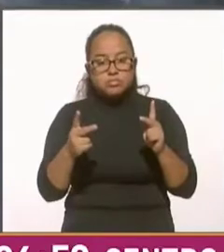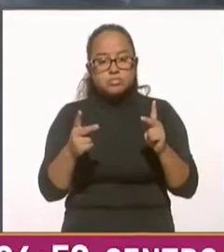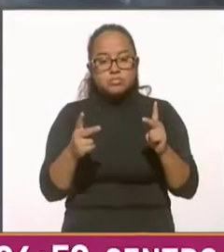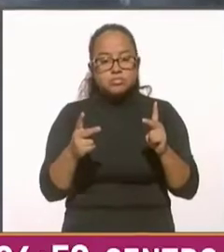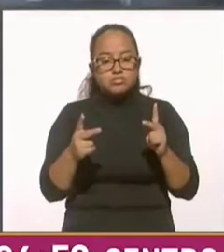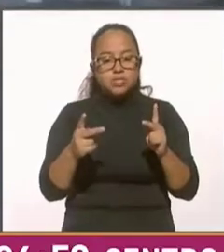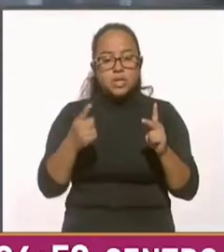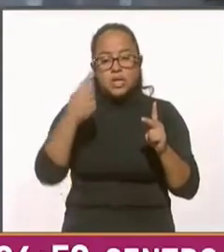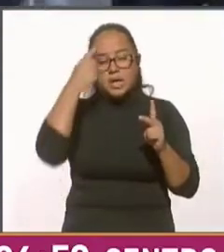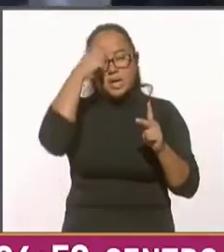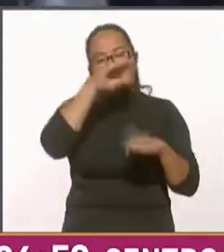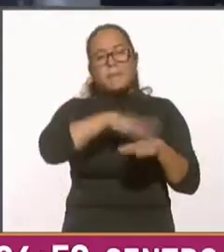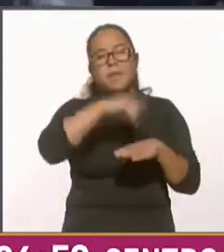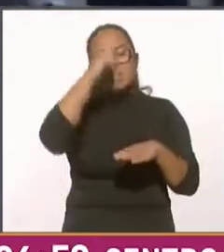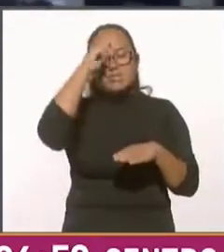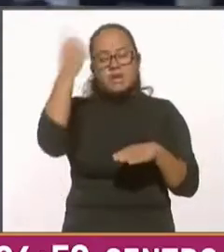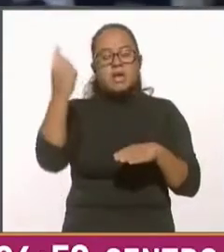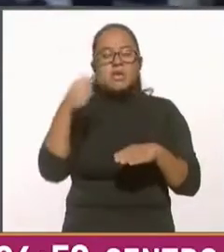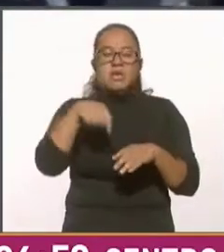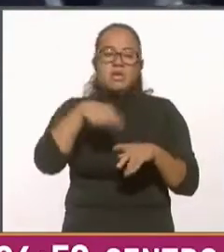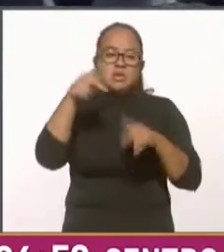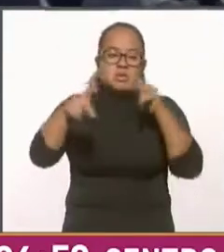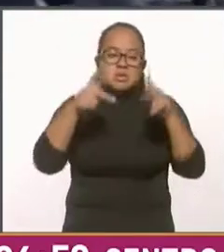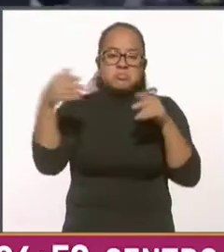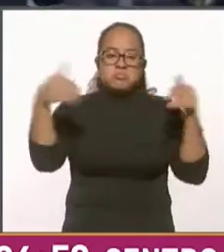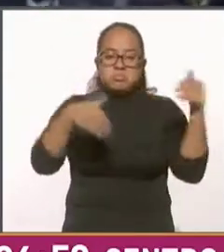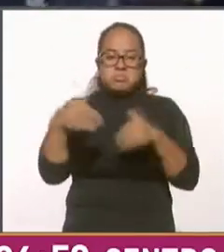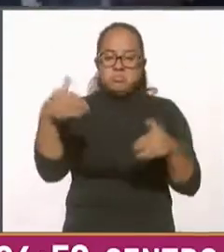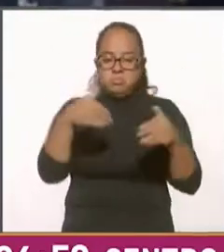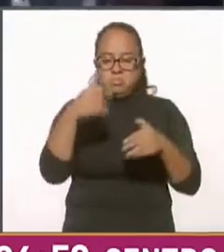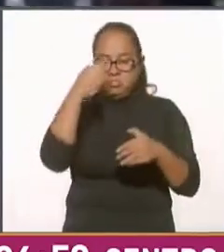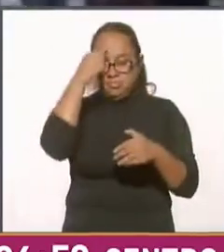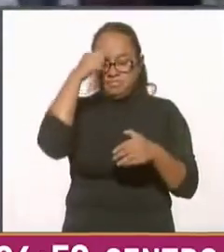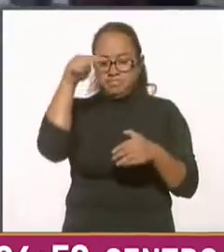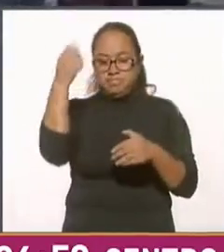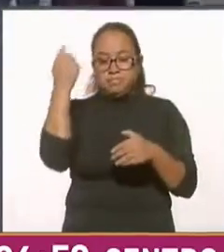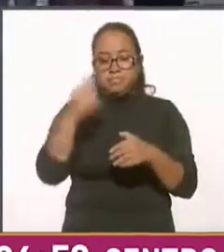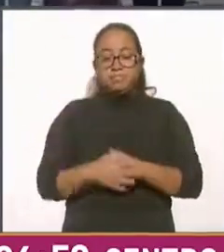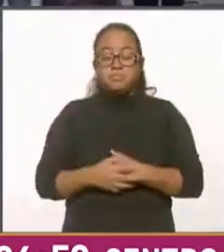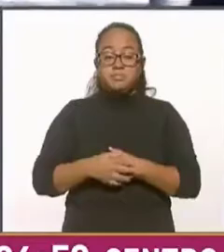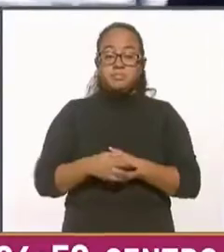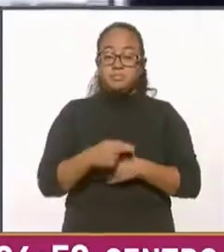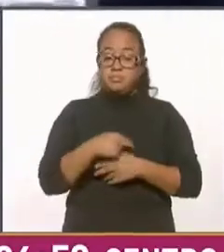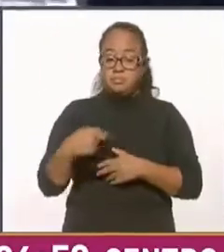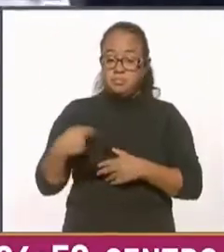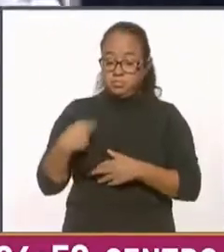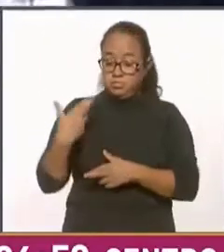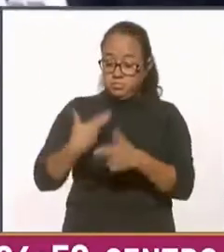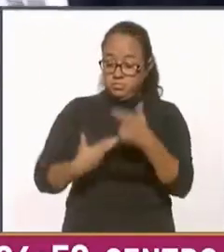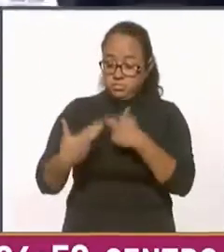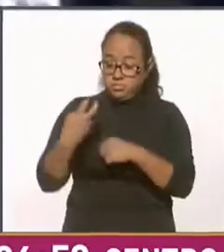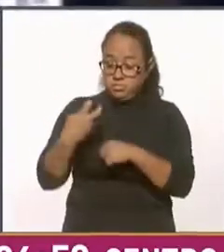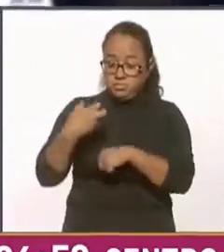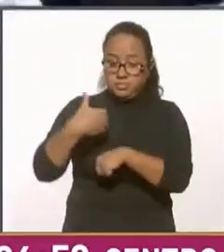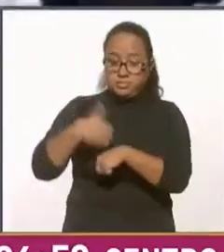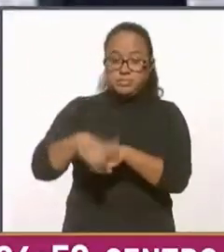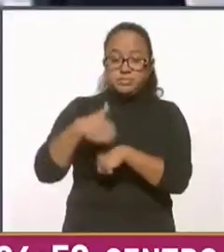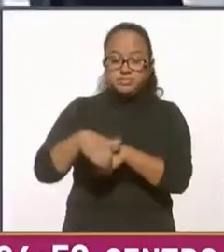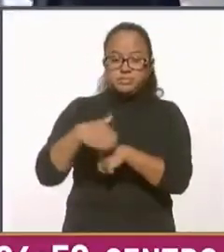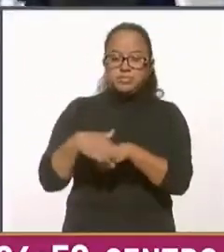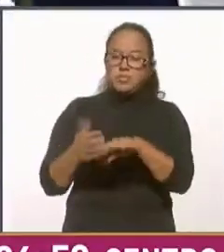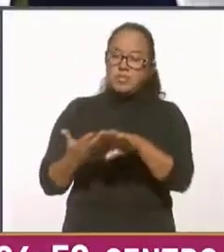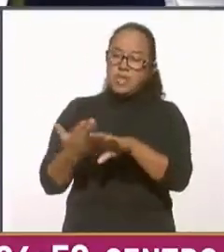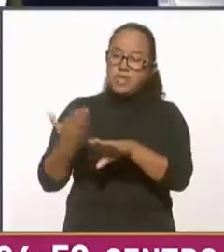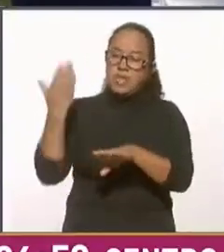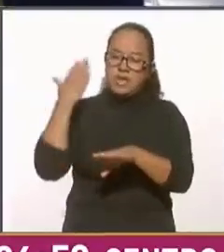mayor flexibilidad. Y yo creo que pues no hemos recuperado los números que teníamos